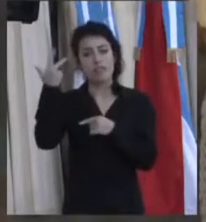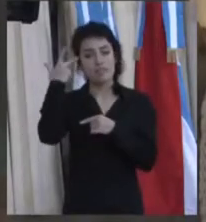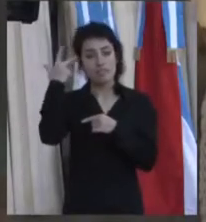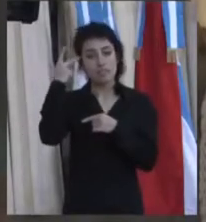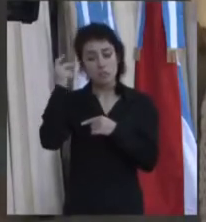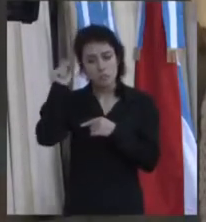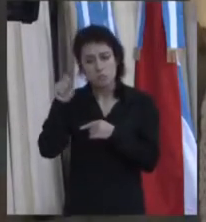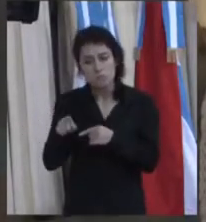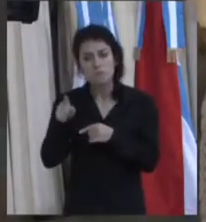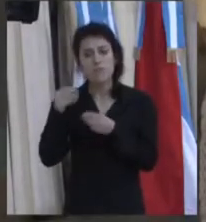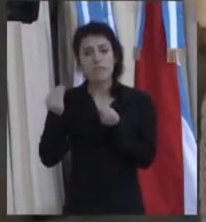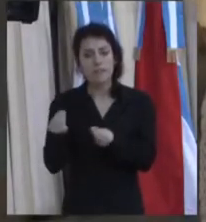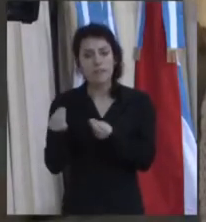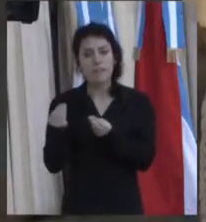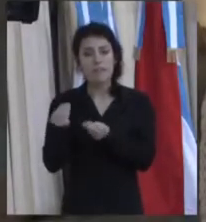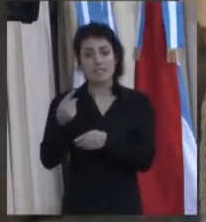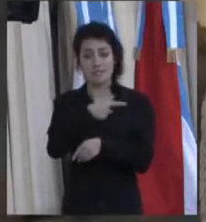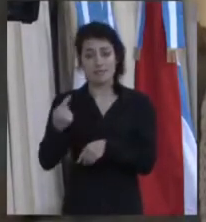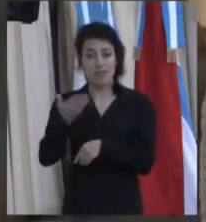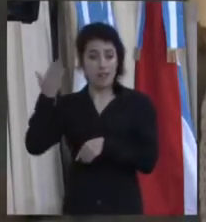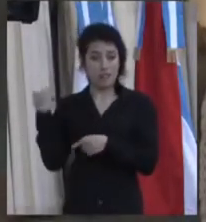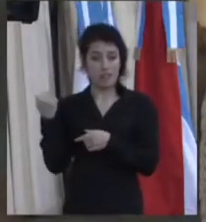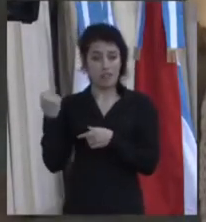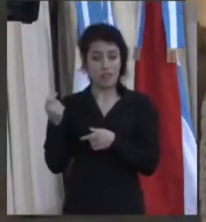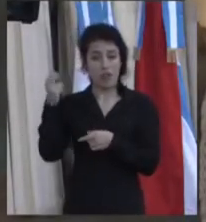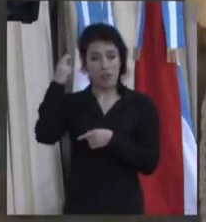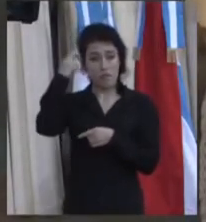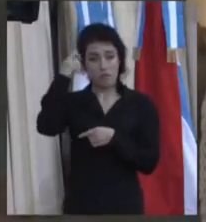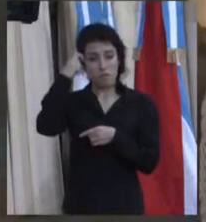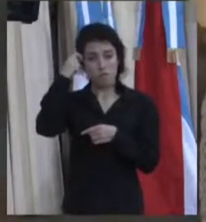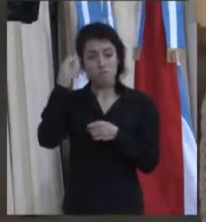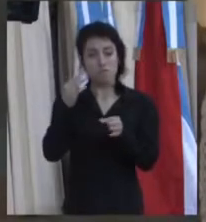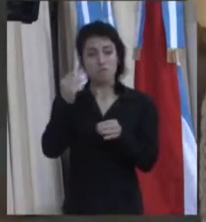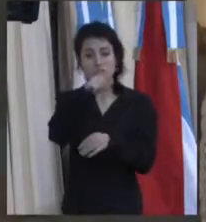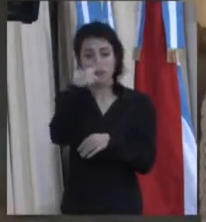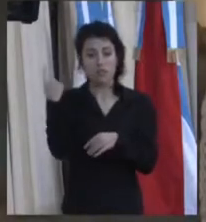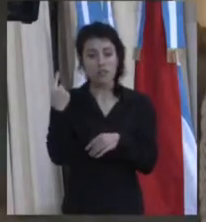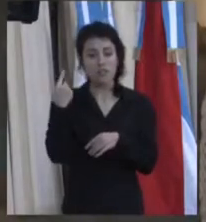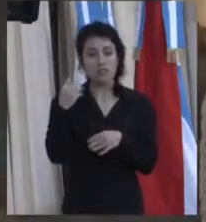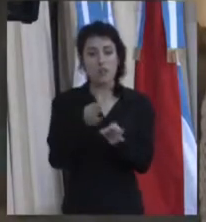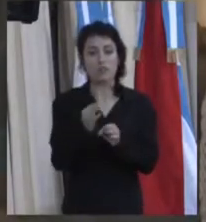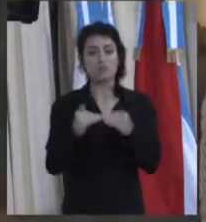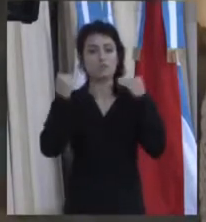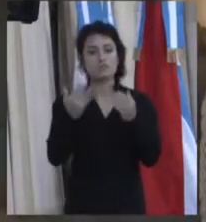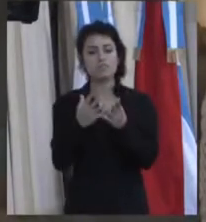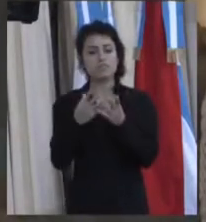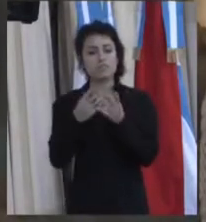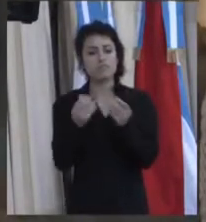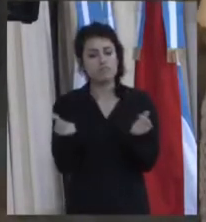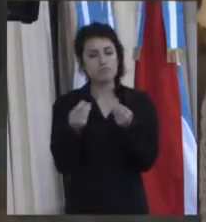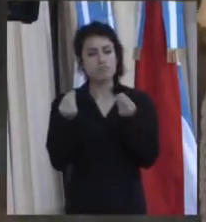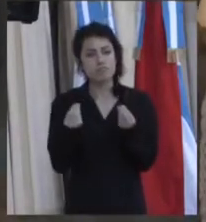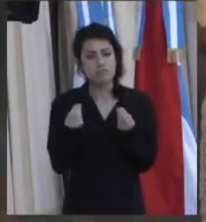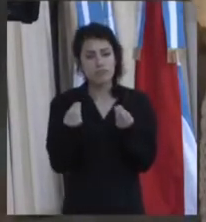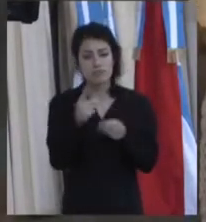en sí mismo y lo que aconteció la semana pasada con la Conferencia Regional de Educación Superior, que termina justamente con los festejos